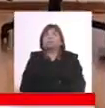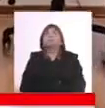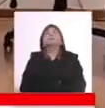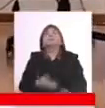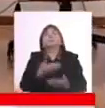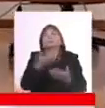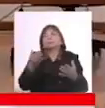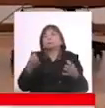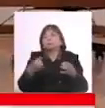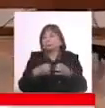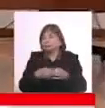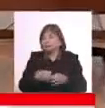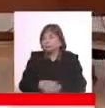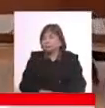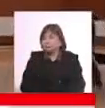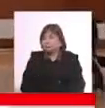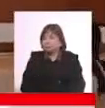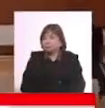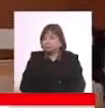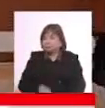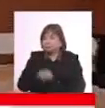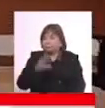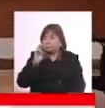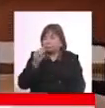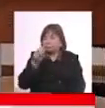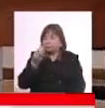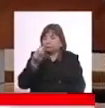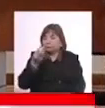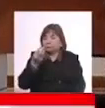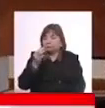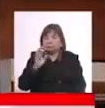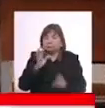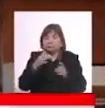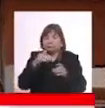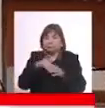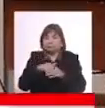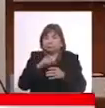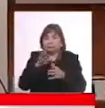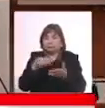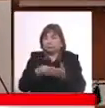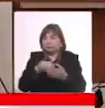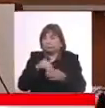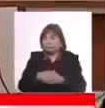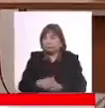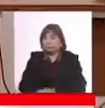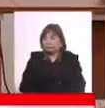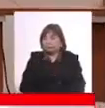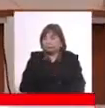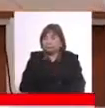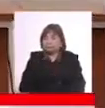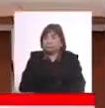congresistas presentes. El sexto predictamen votó por unanimidad.